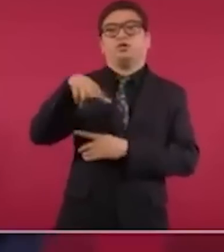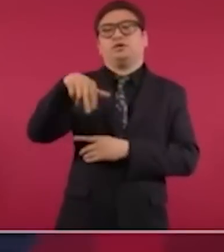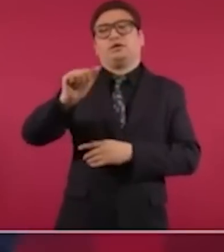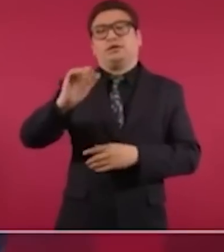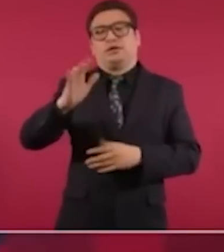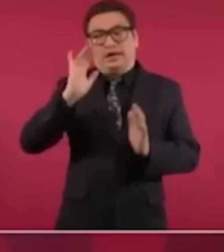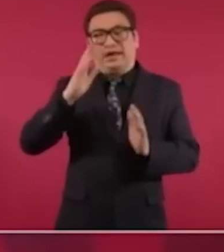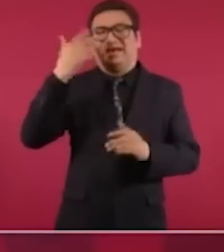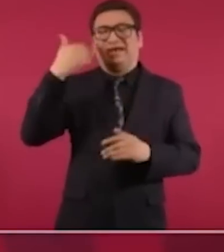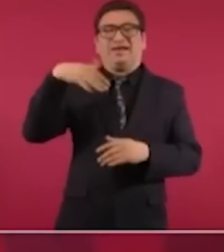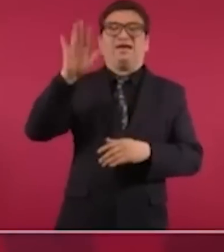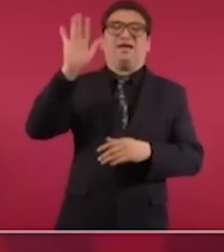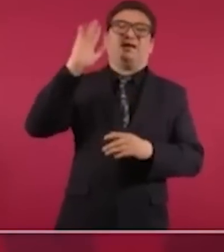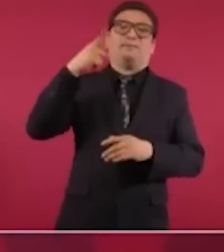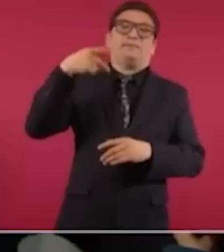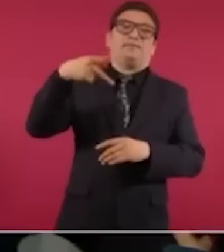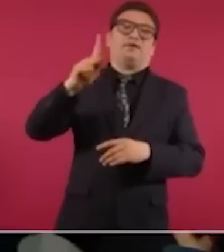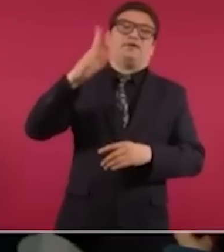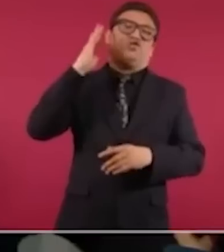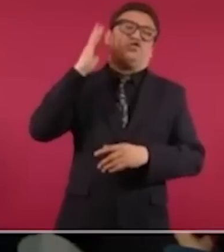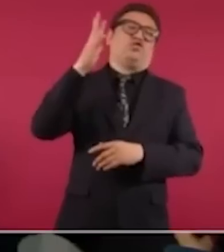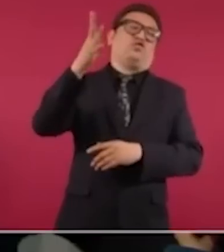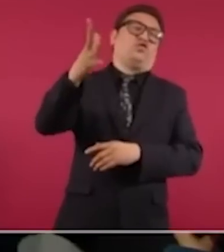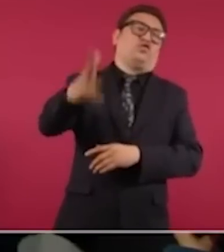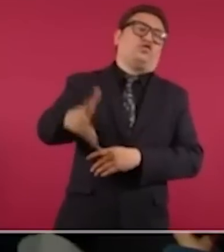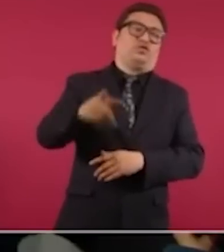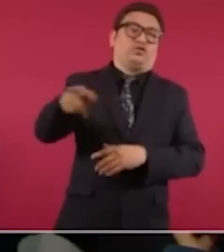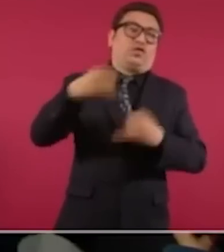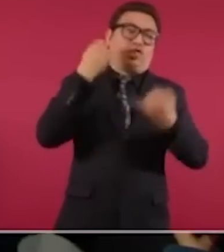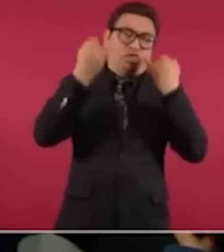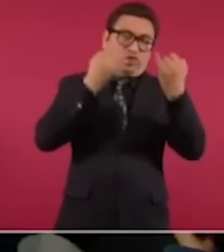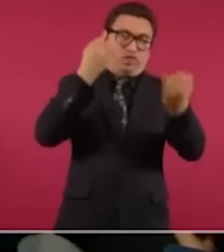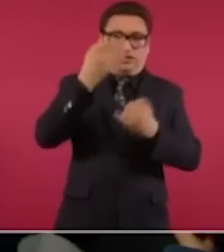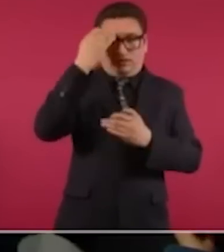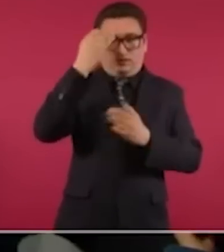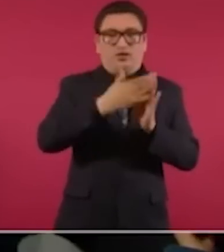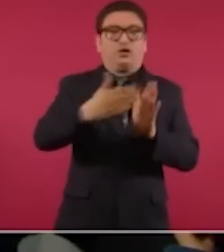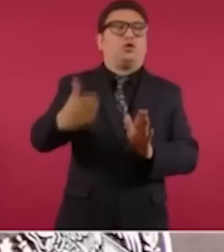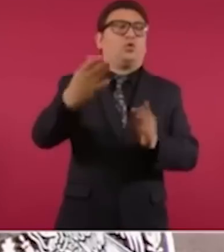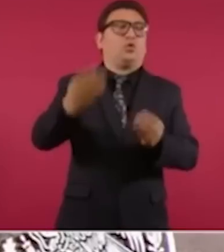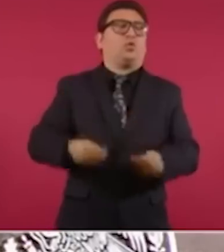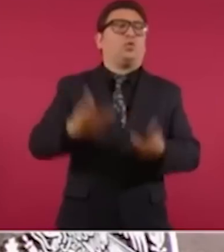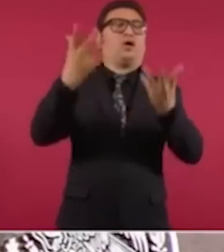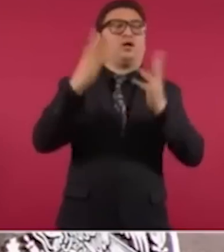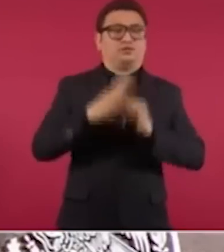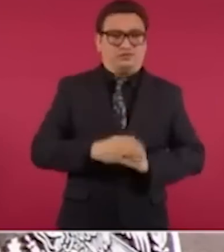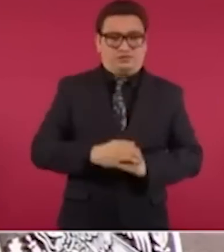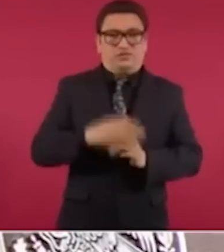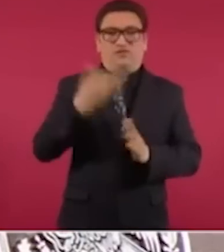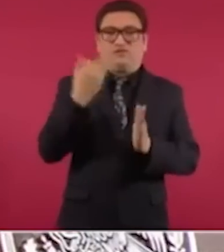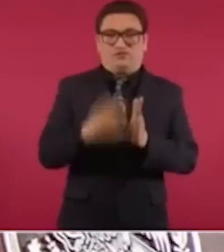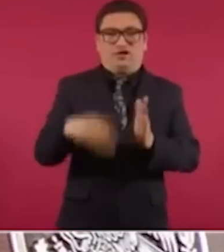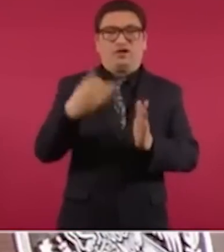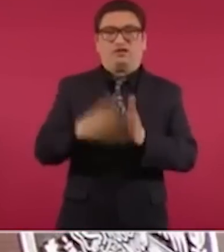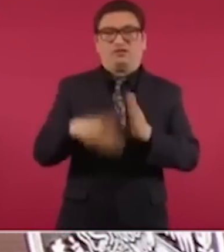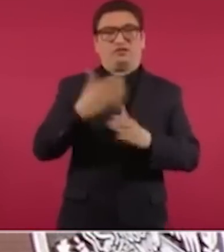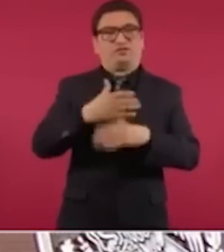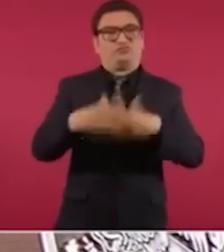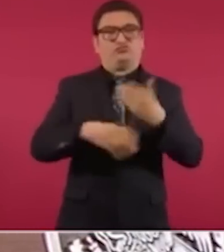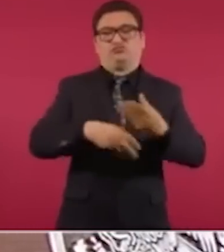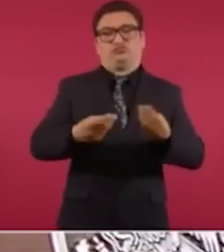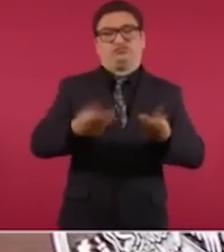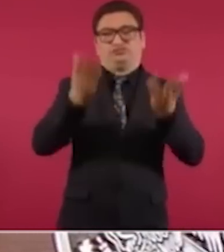no no no no ya volaron muchísimo imagínense Cuánto falta cuántas cosas van a pasar todavía